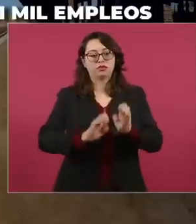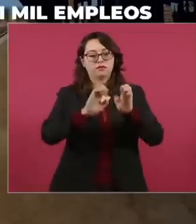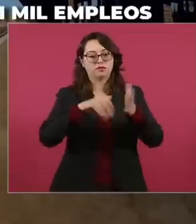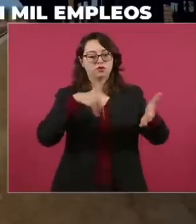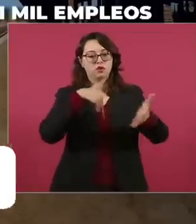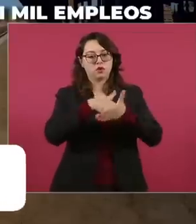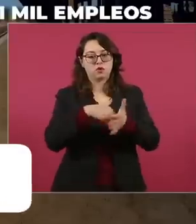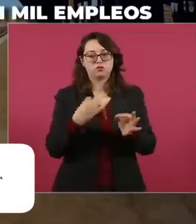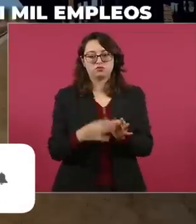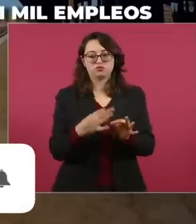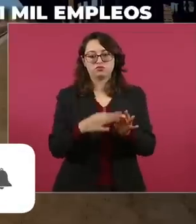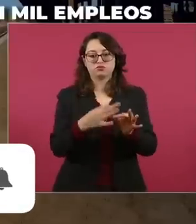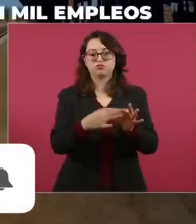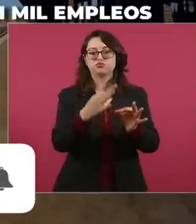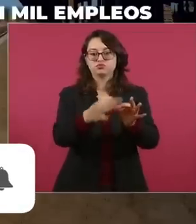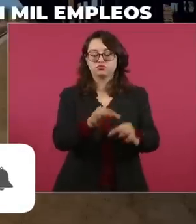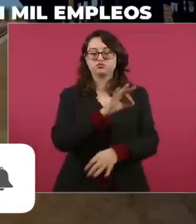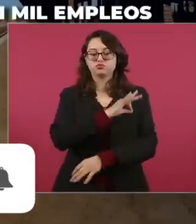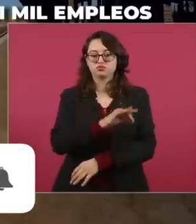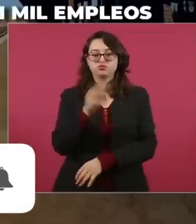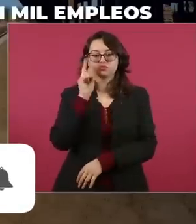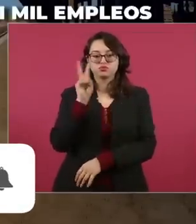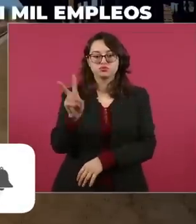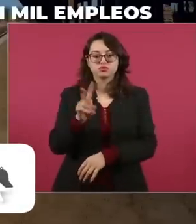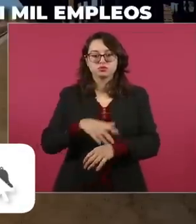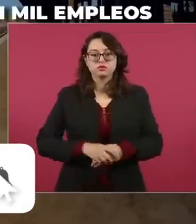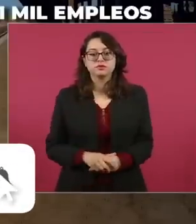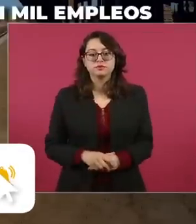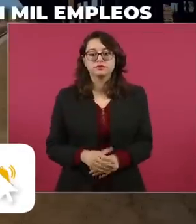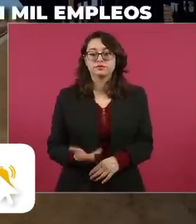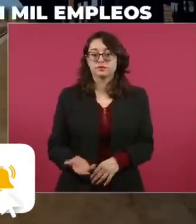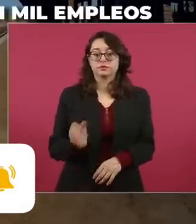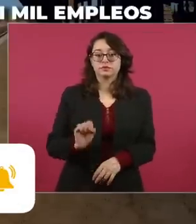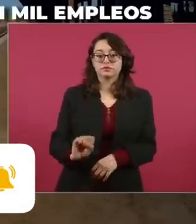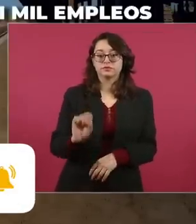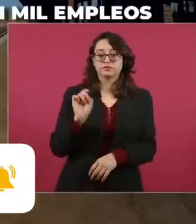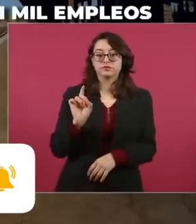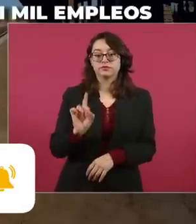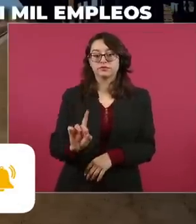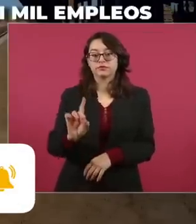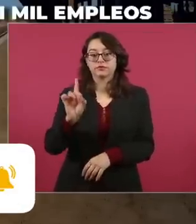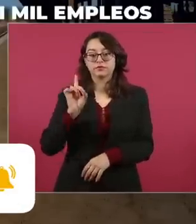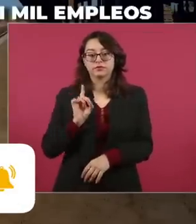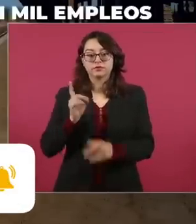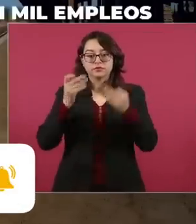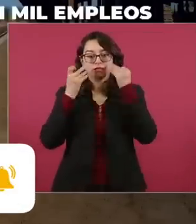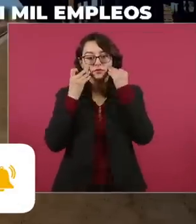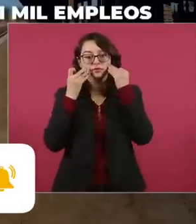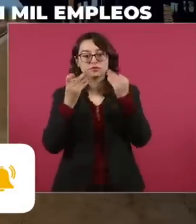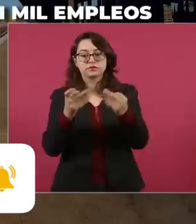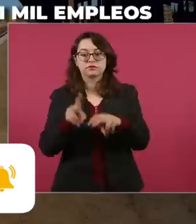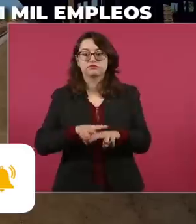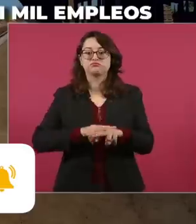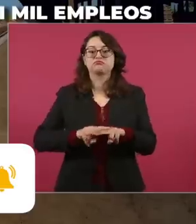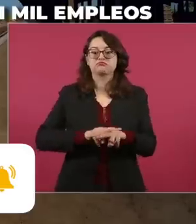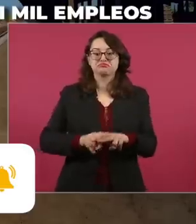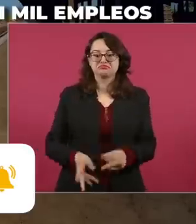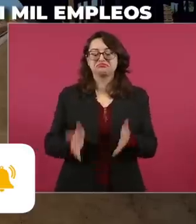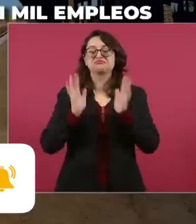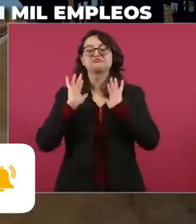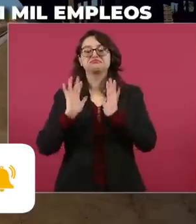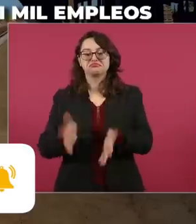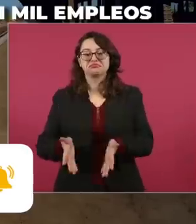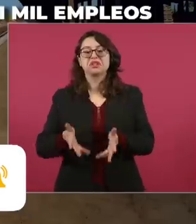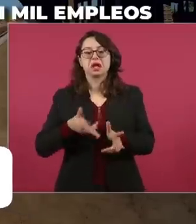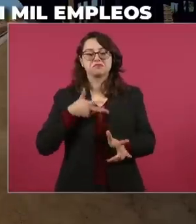programa. Como usted, señor presidente, constató el fin de semana, el Tren Maya funciona y recorrió la